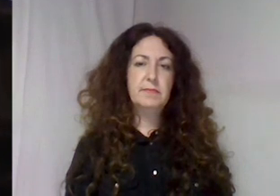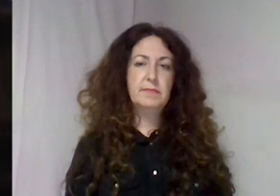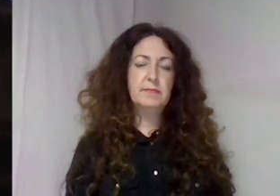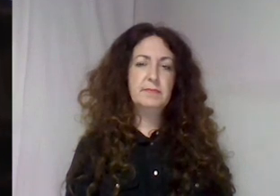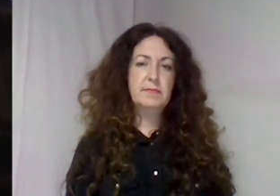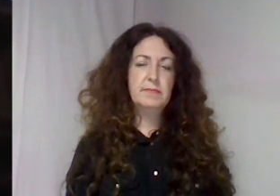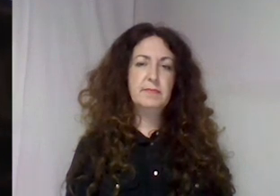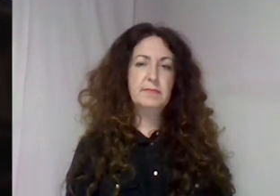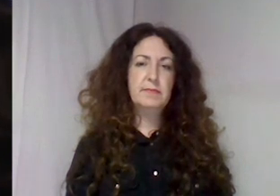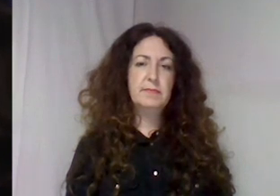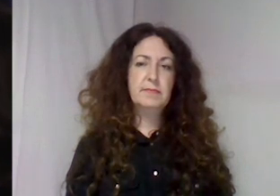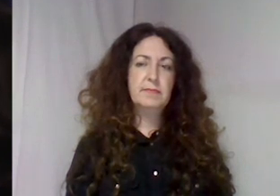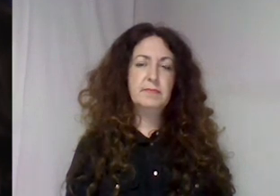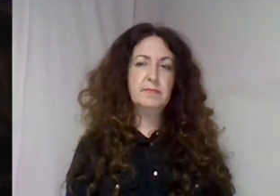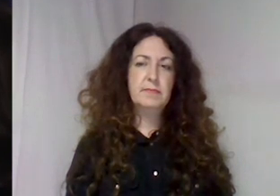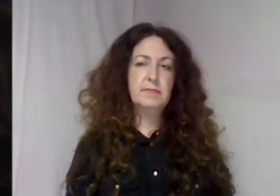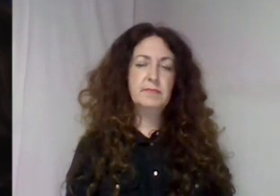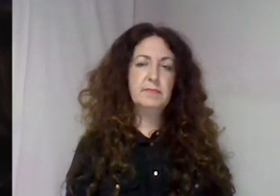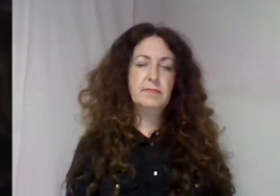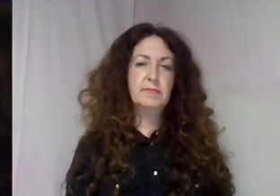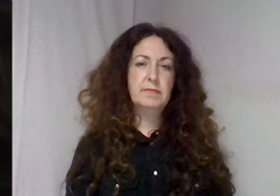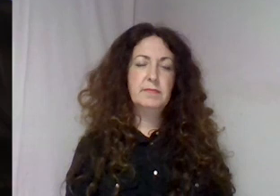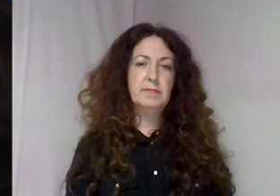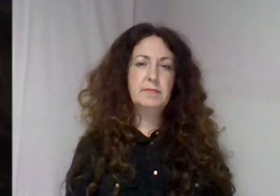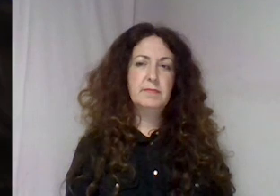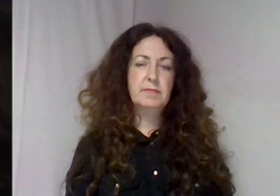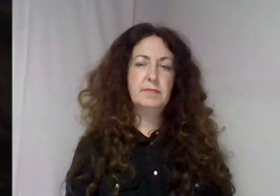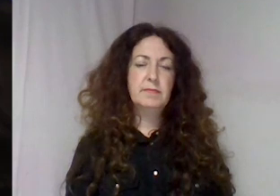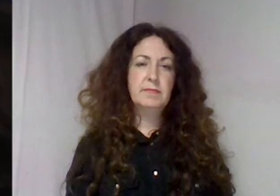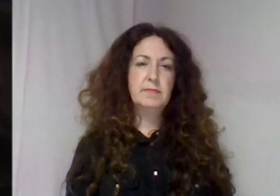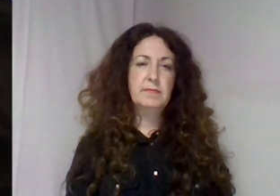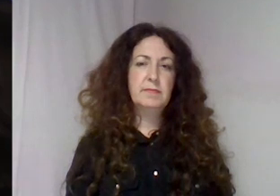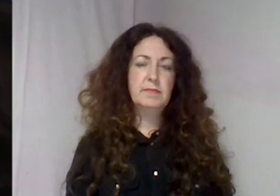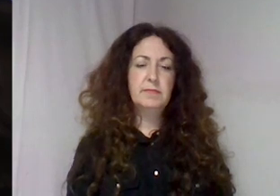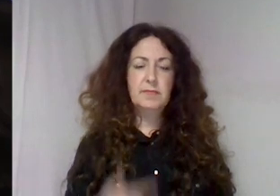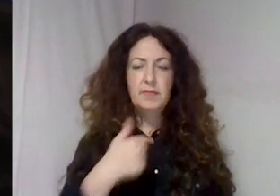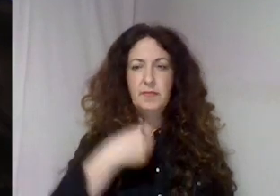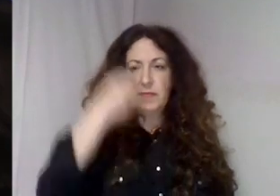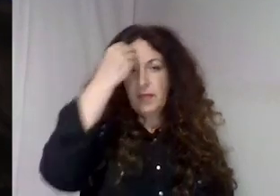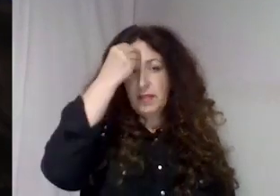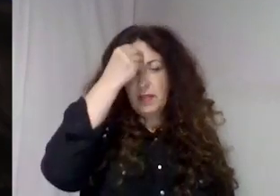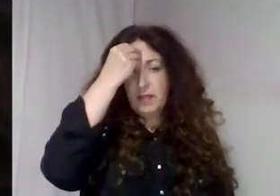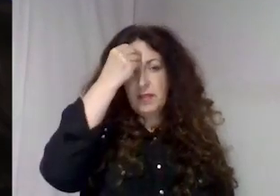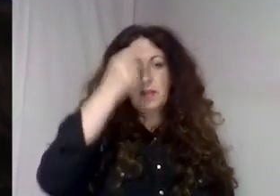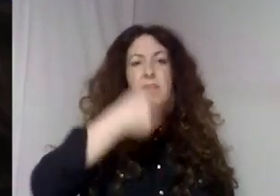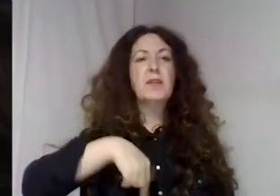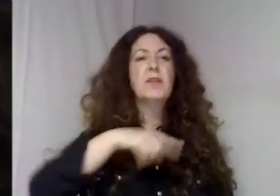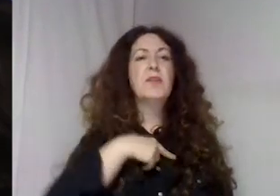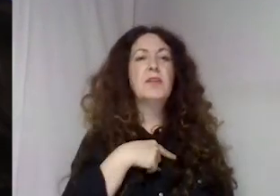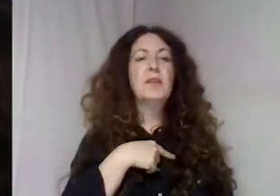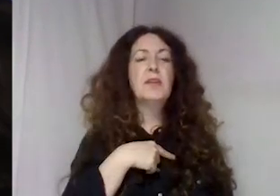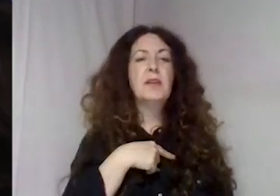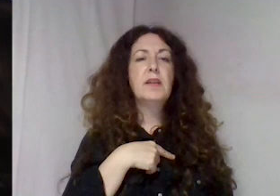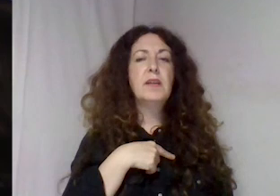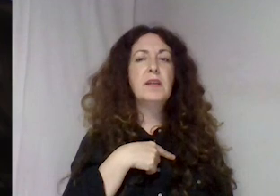de la belleza del mal, que no se acaba de plantear. ¿Cuál es la belleza del mal? ¿Sabéis? ¿Podéis